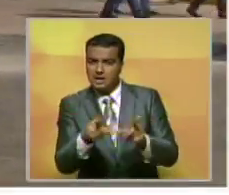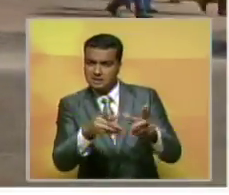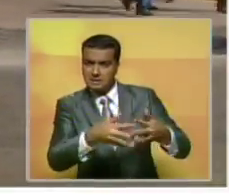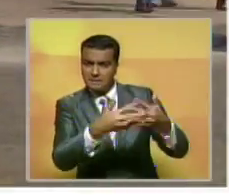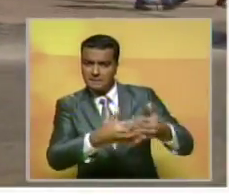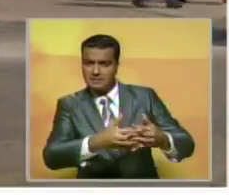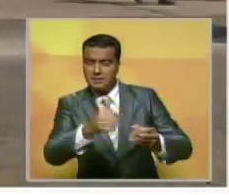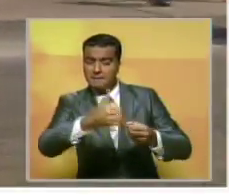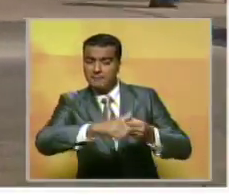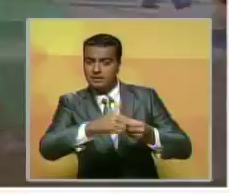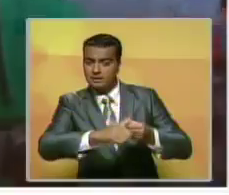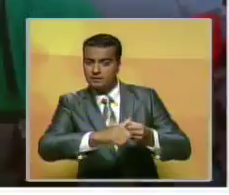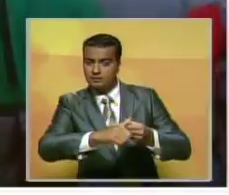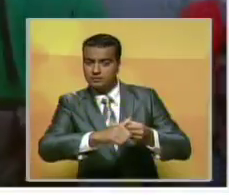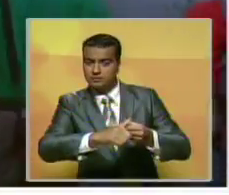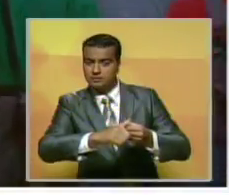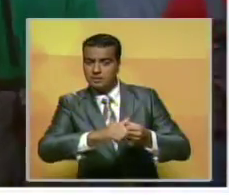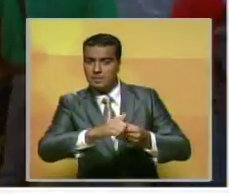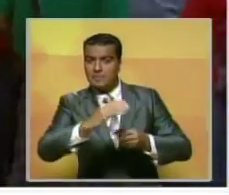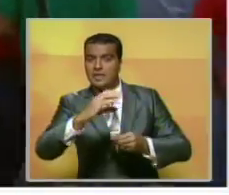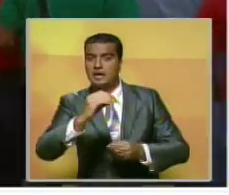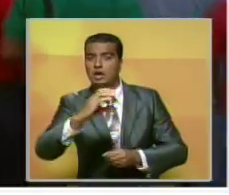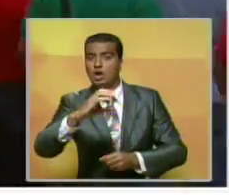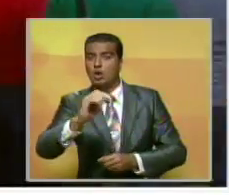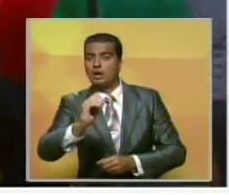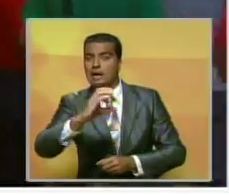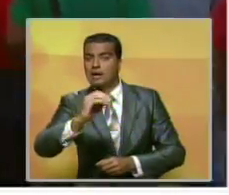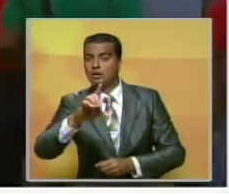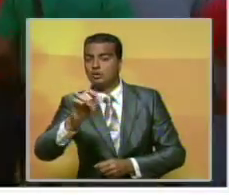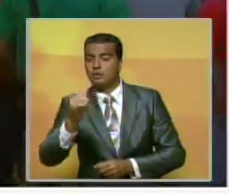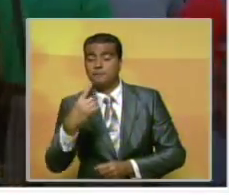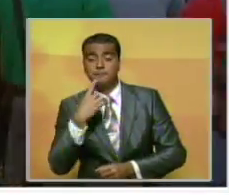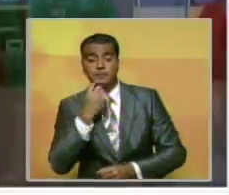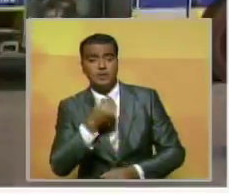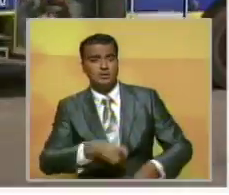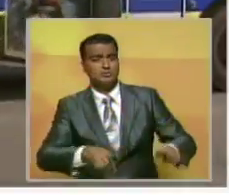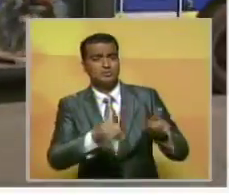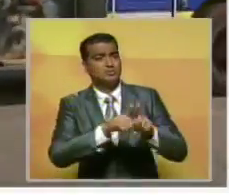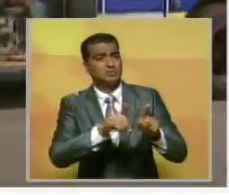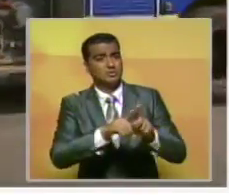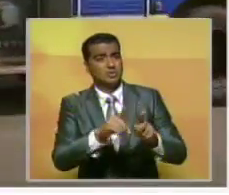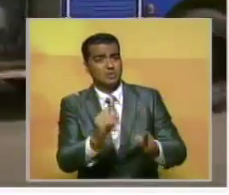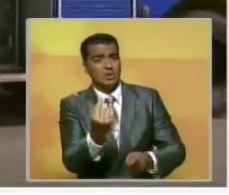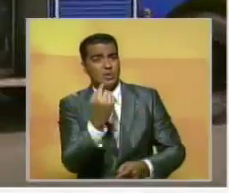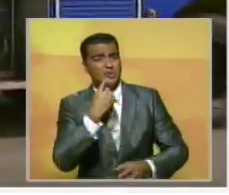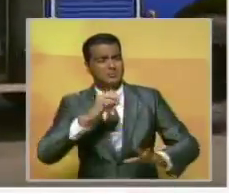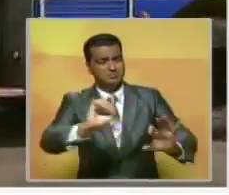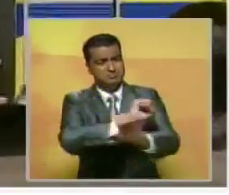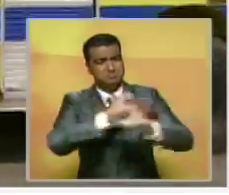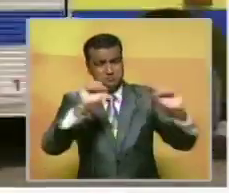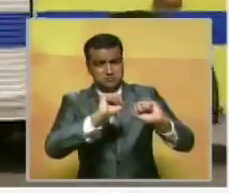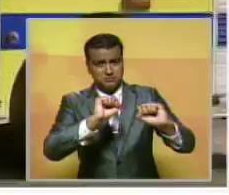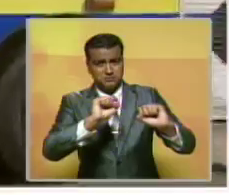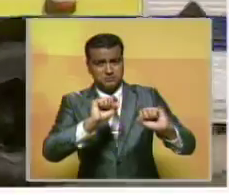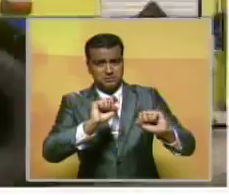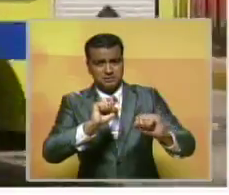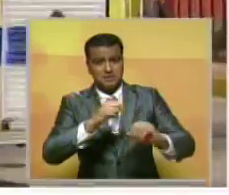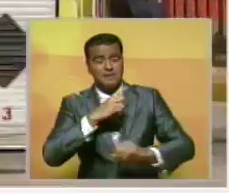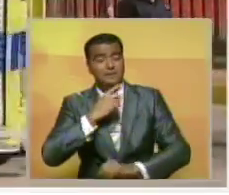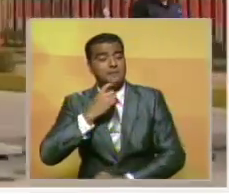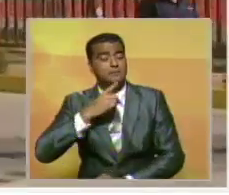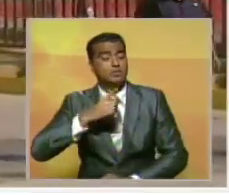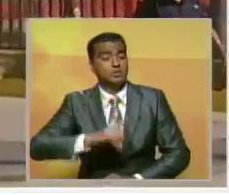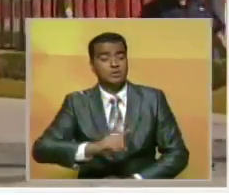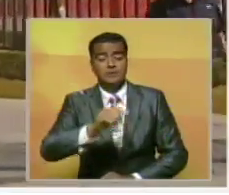planta Maracaibo de una empresa procesadora de bebidas gaseosas ocurrió una explosión que produjo la muerte